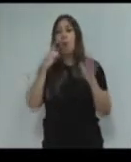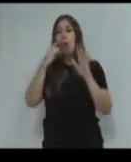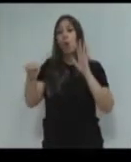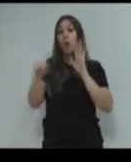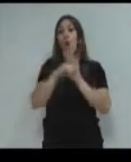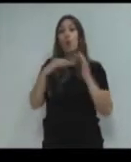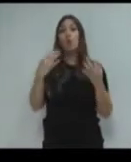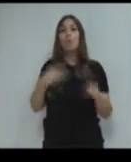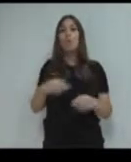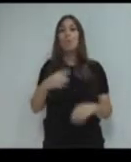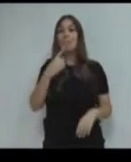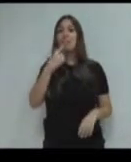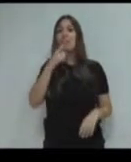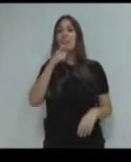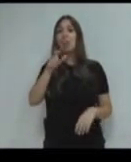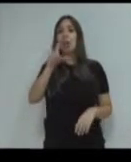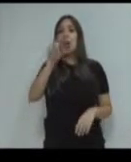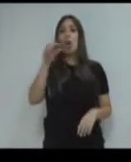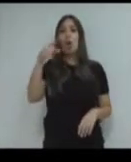normalmente es el logotipo de